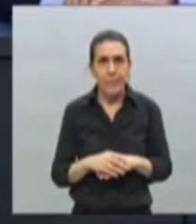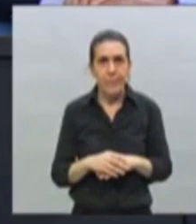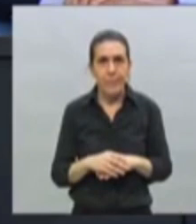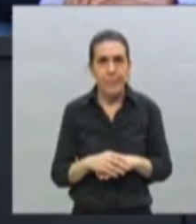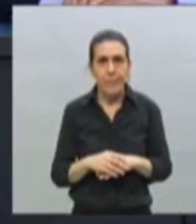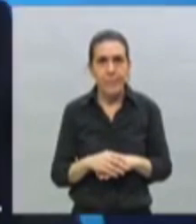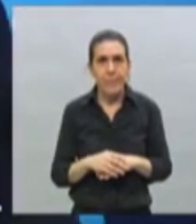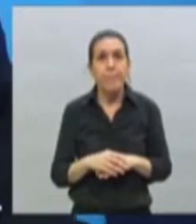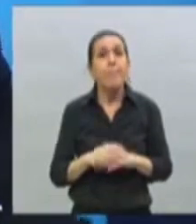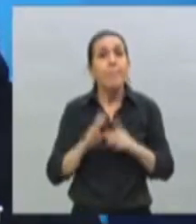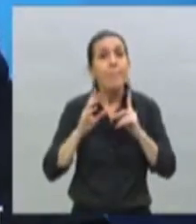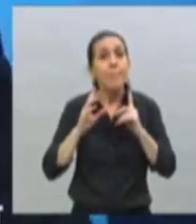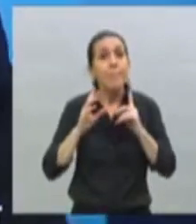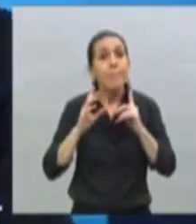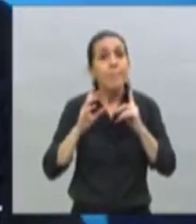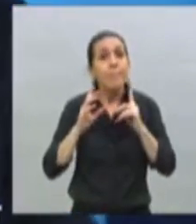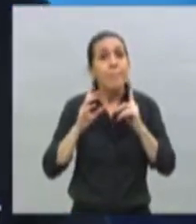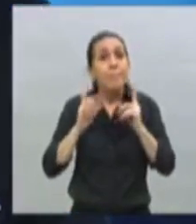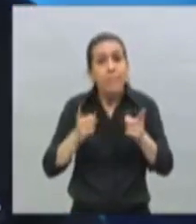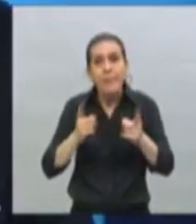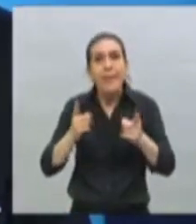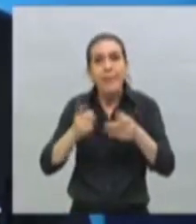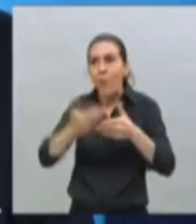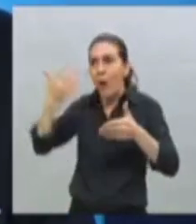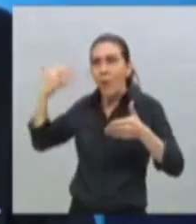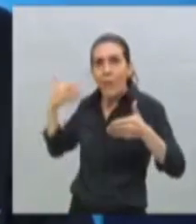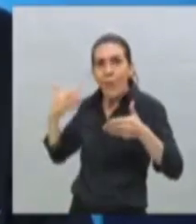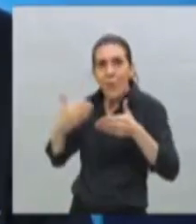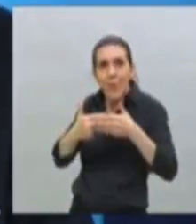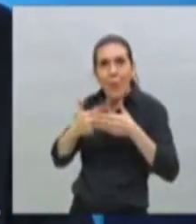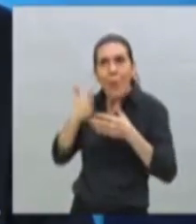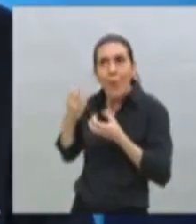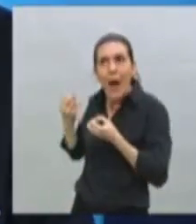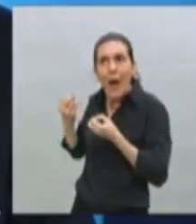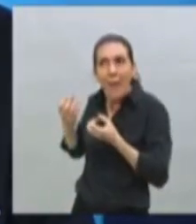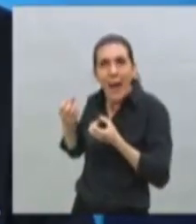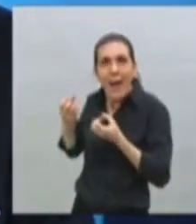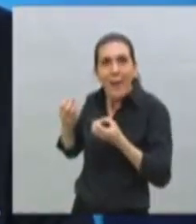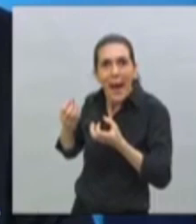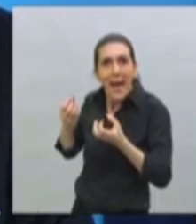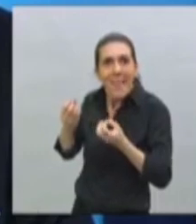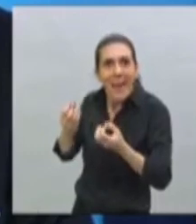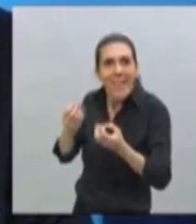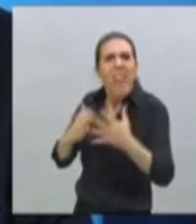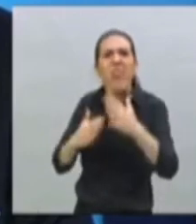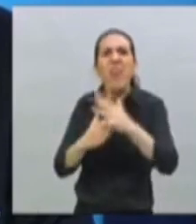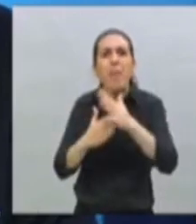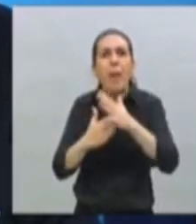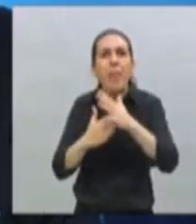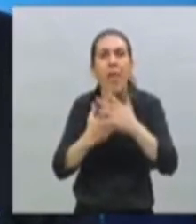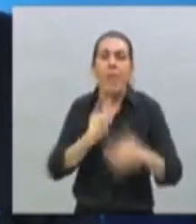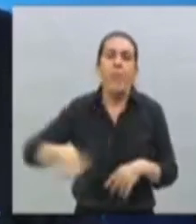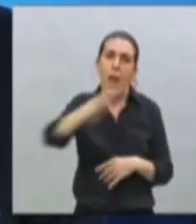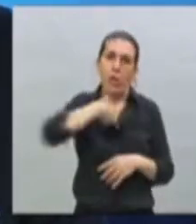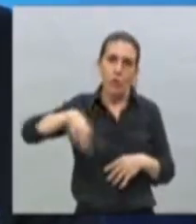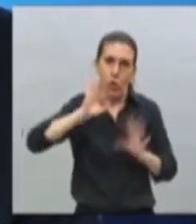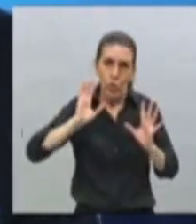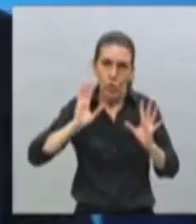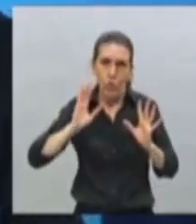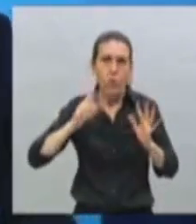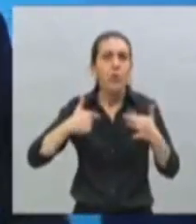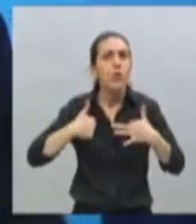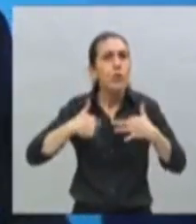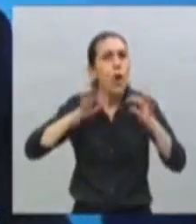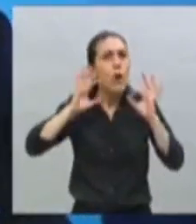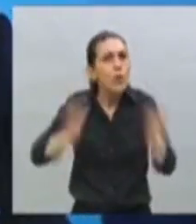Que esto siga saliendo como está saliendo hasta ahora depende exclusivamente de nosotros. Yo sé que hay mucha gente